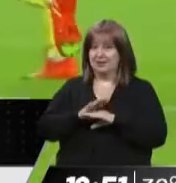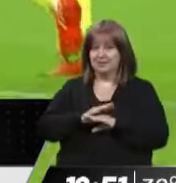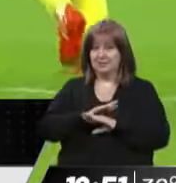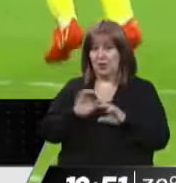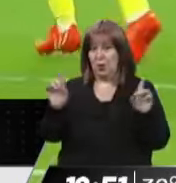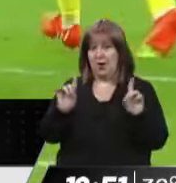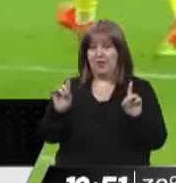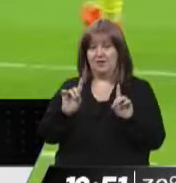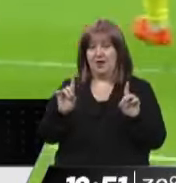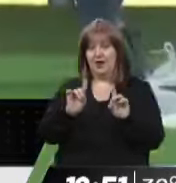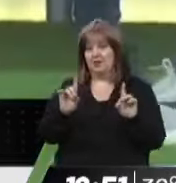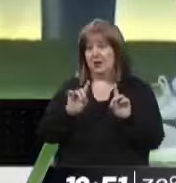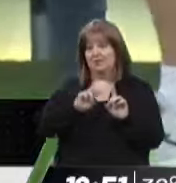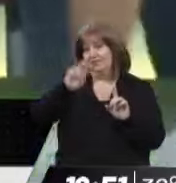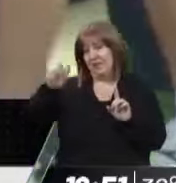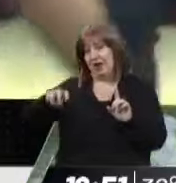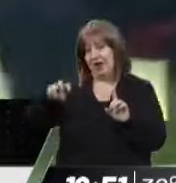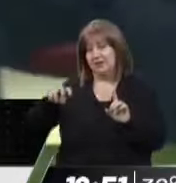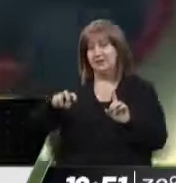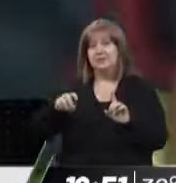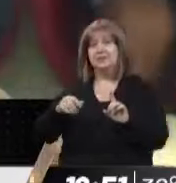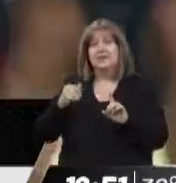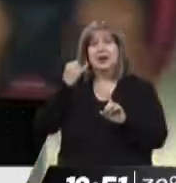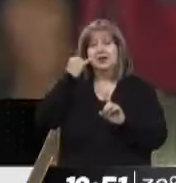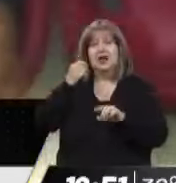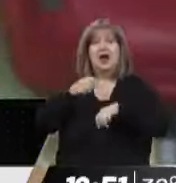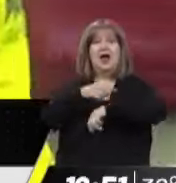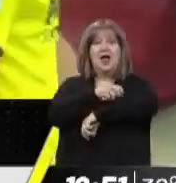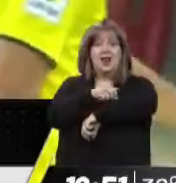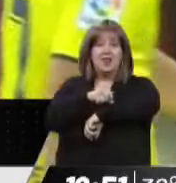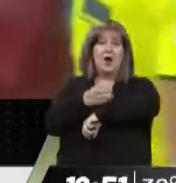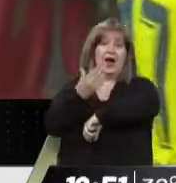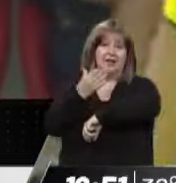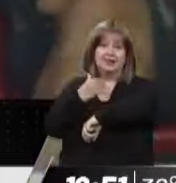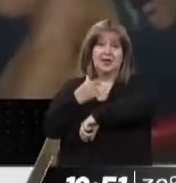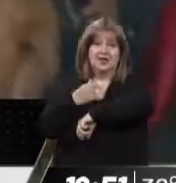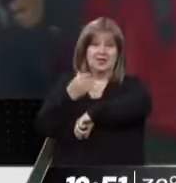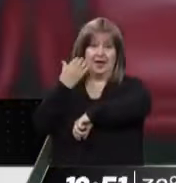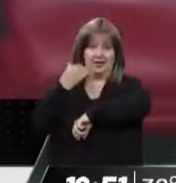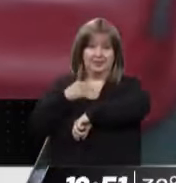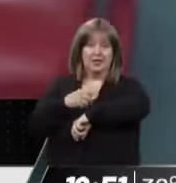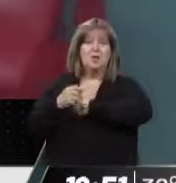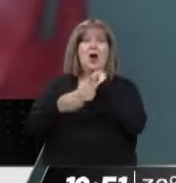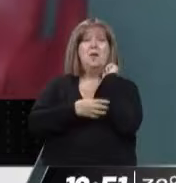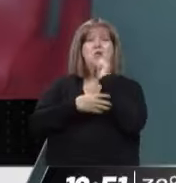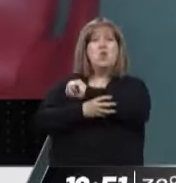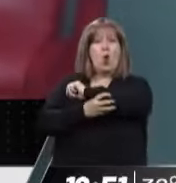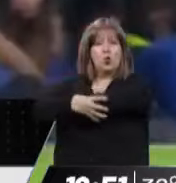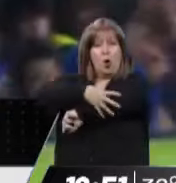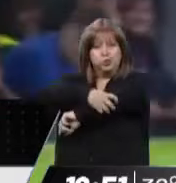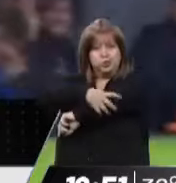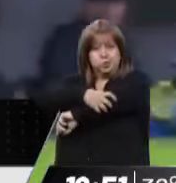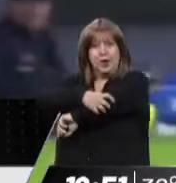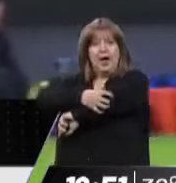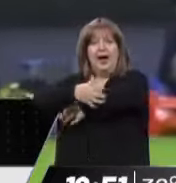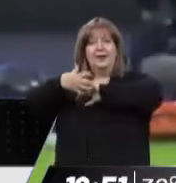la Copa del Mundo. En realidad, el taco lo termina de lesionar, pero debe haber sido ya una carga intensa, un músculo que llega desgastado. Y hay un